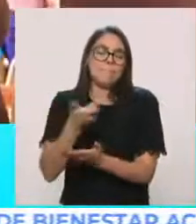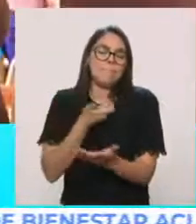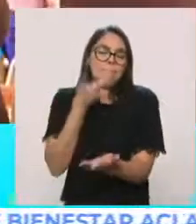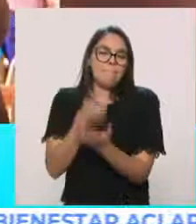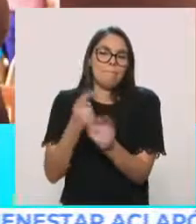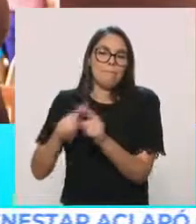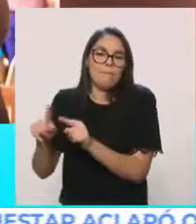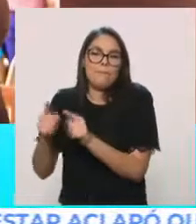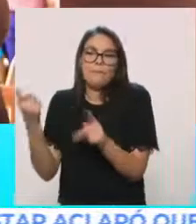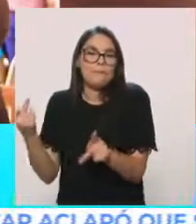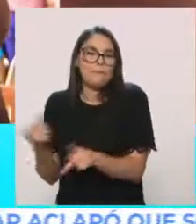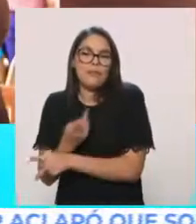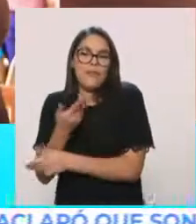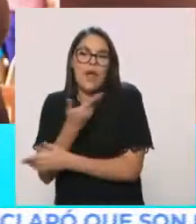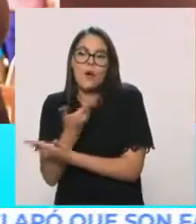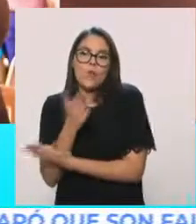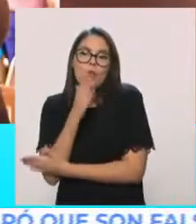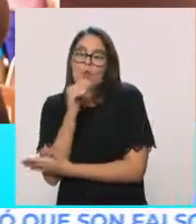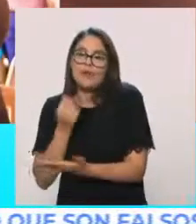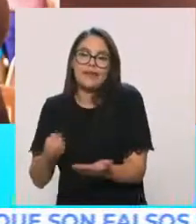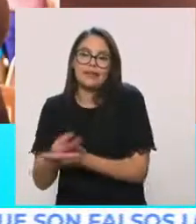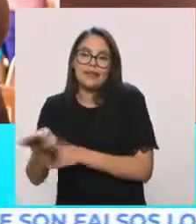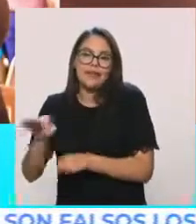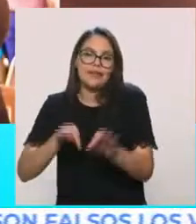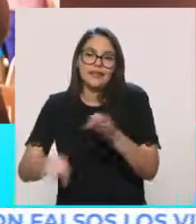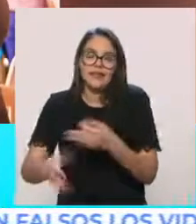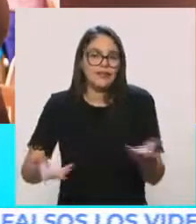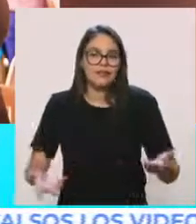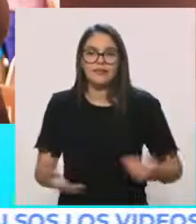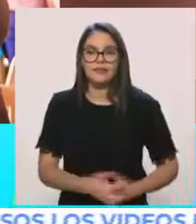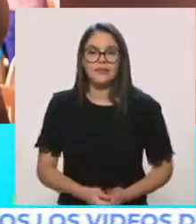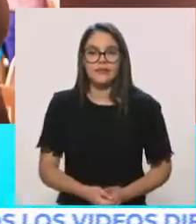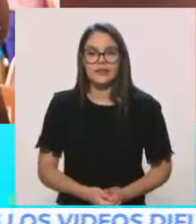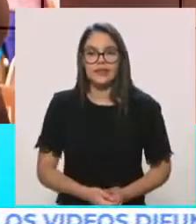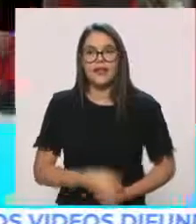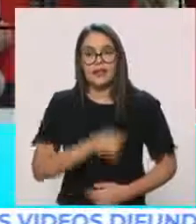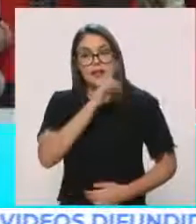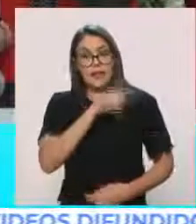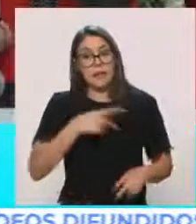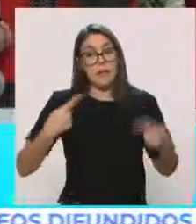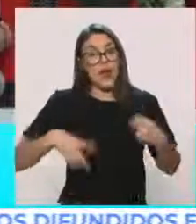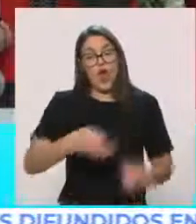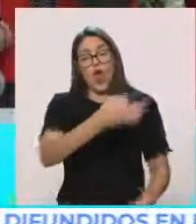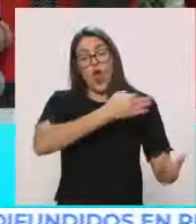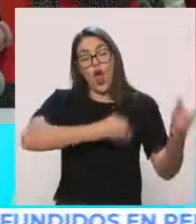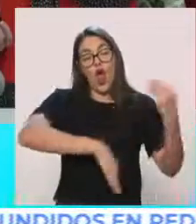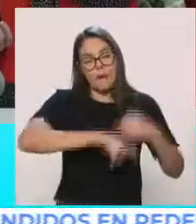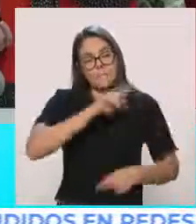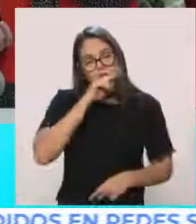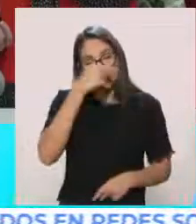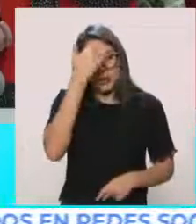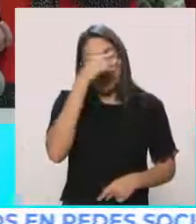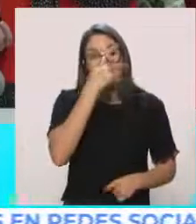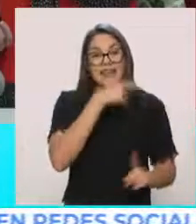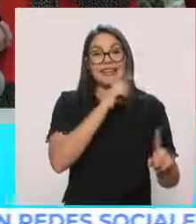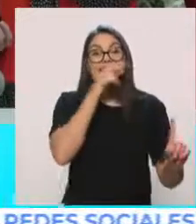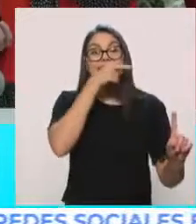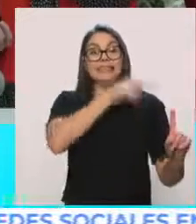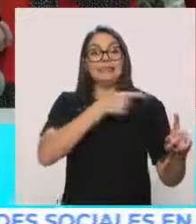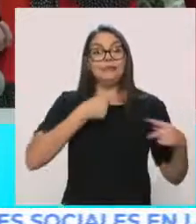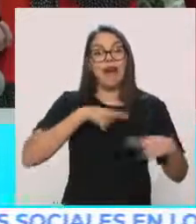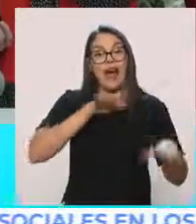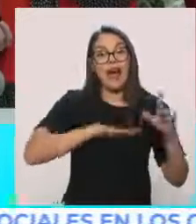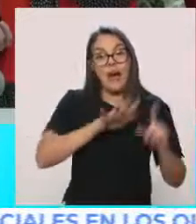la sociedad civil está preocupada, más las que atiende este tipo de sectores. Desgraciadamente, las